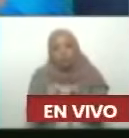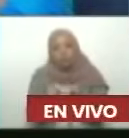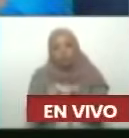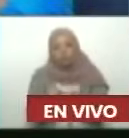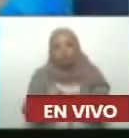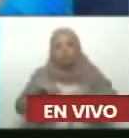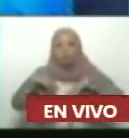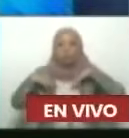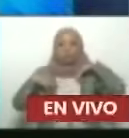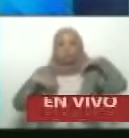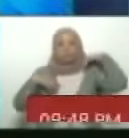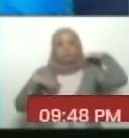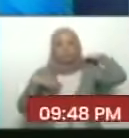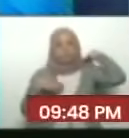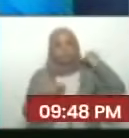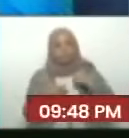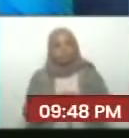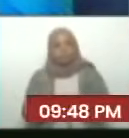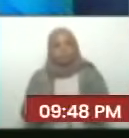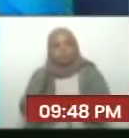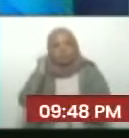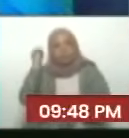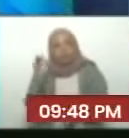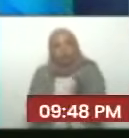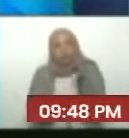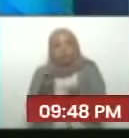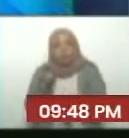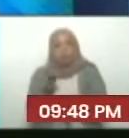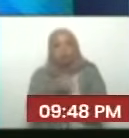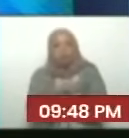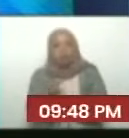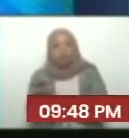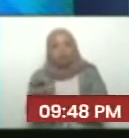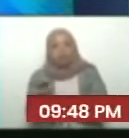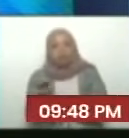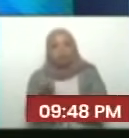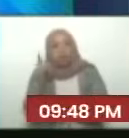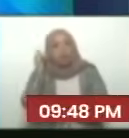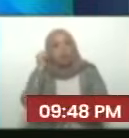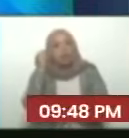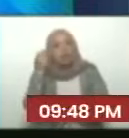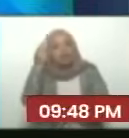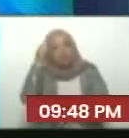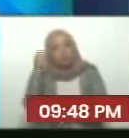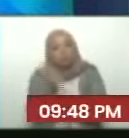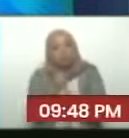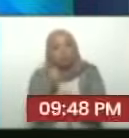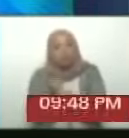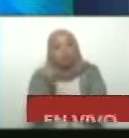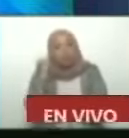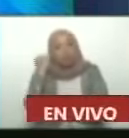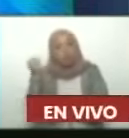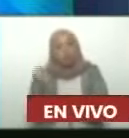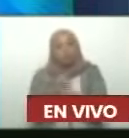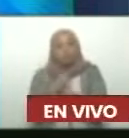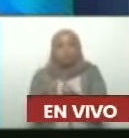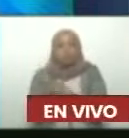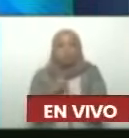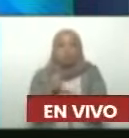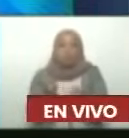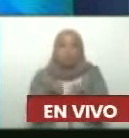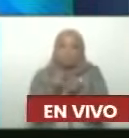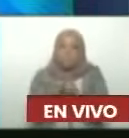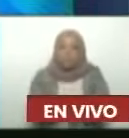muy perseverante en las ideas justas, en las ideas correctas. Decía Fidel Castro, en la batalla por las ideas, en la batalla por los